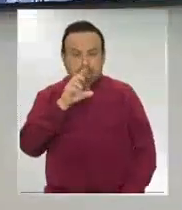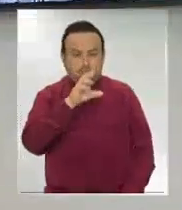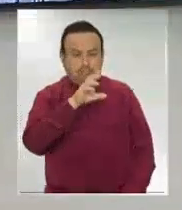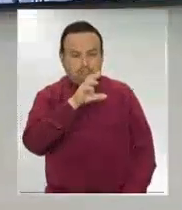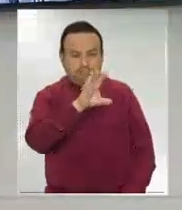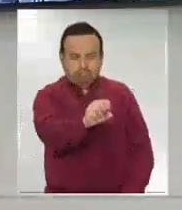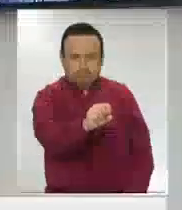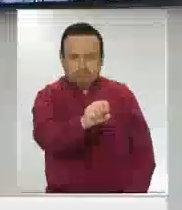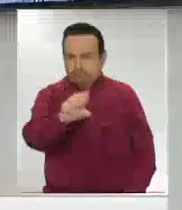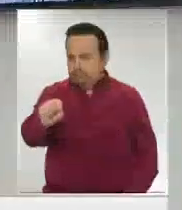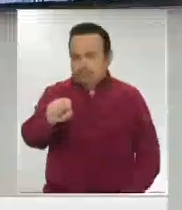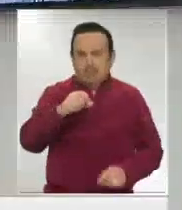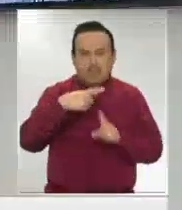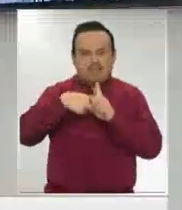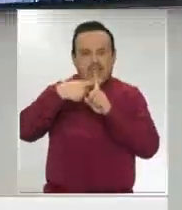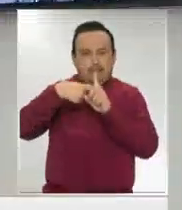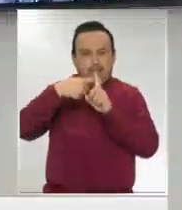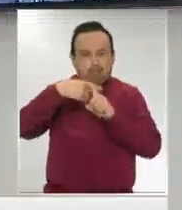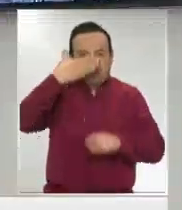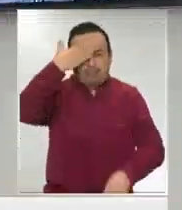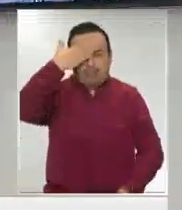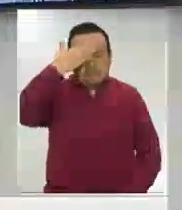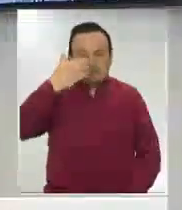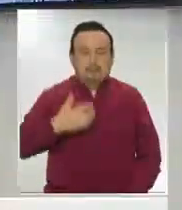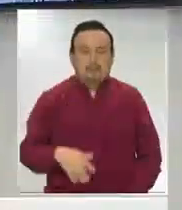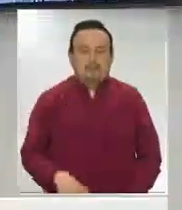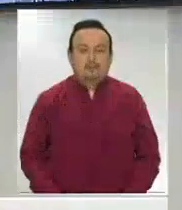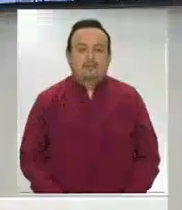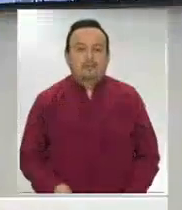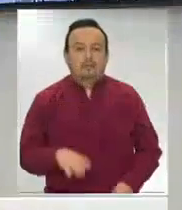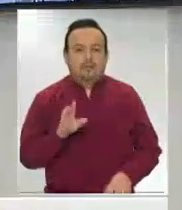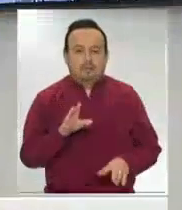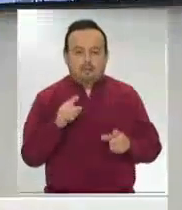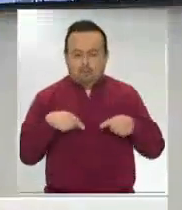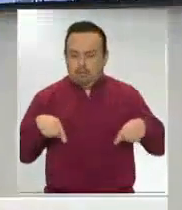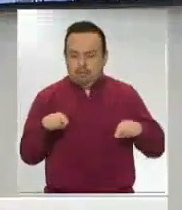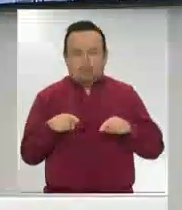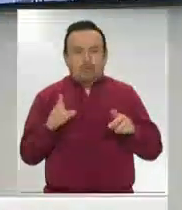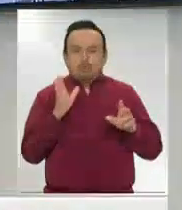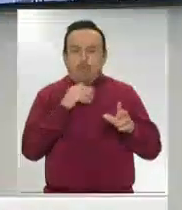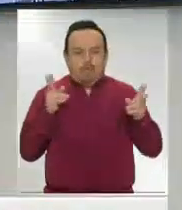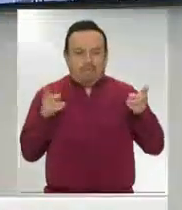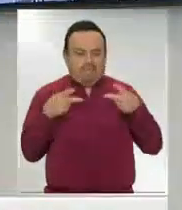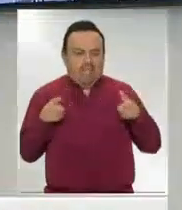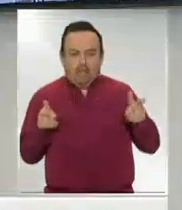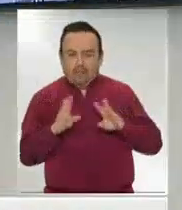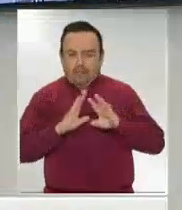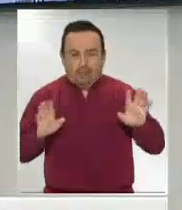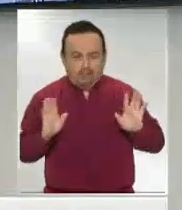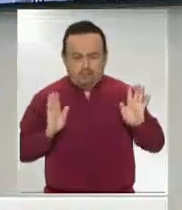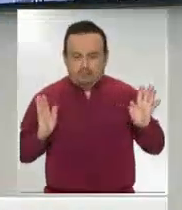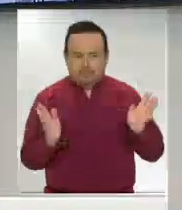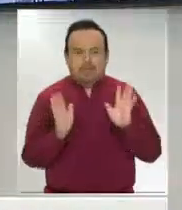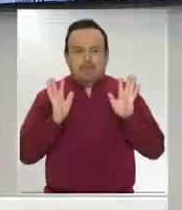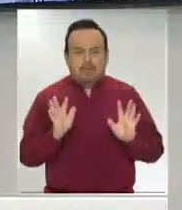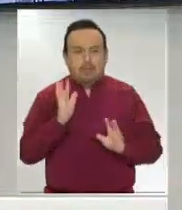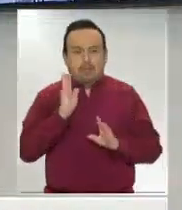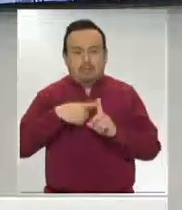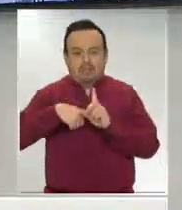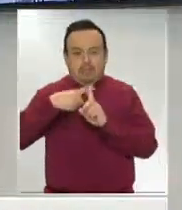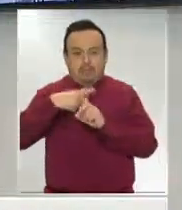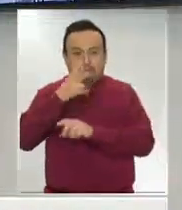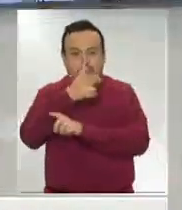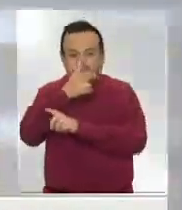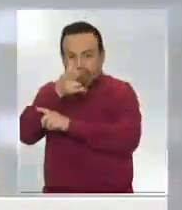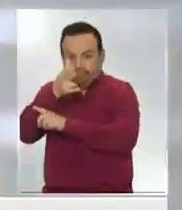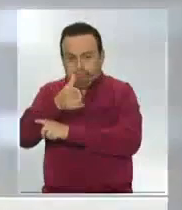de imagen. ¿Okay? Ese es es lo que se hace en un ambiente controlado, donde no hay viento, ¿cierto? Una condición ideal de temperatura para poder